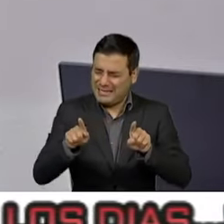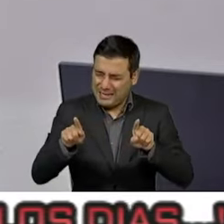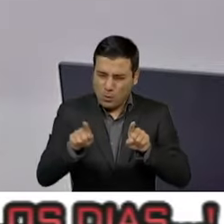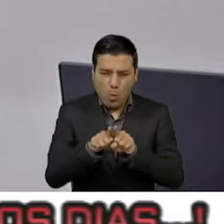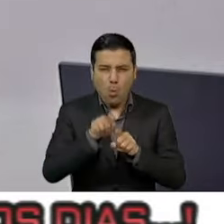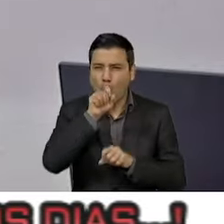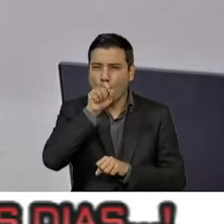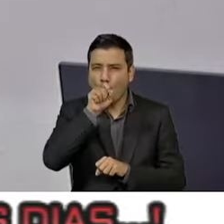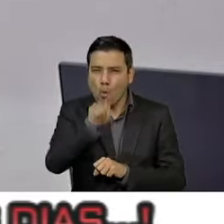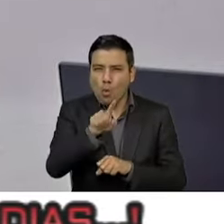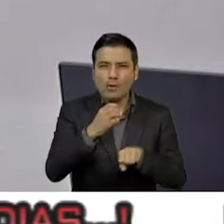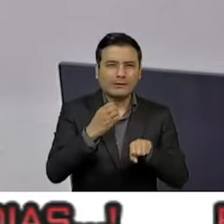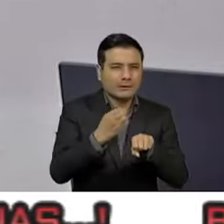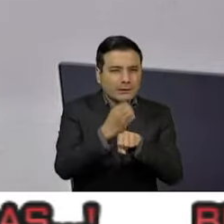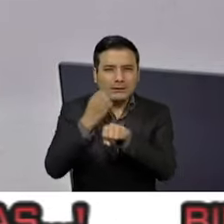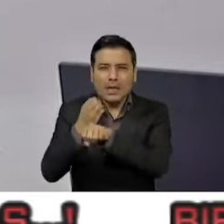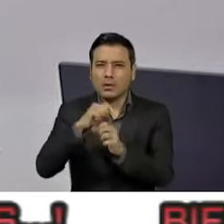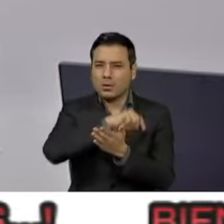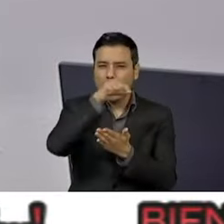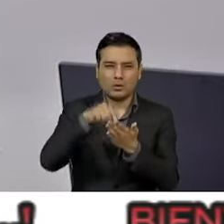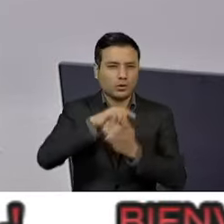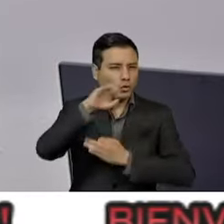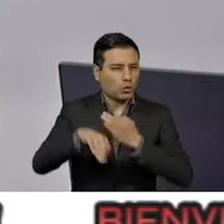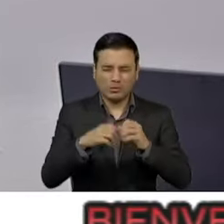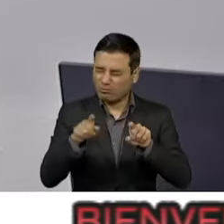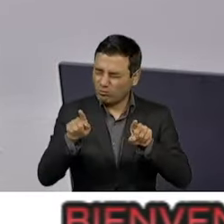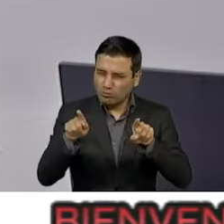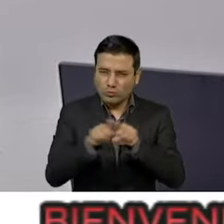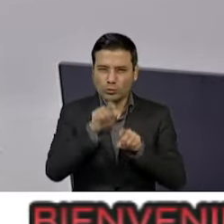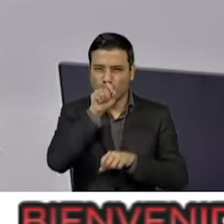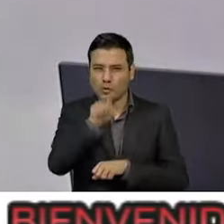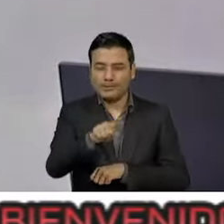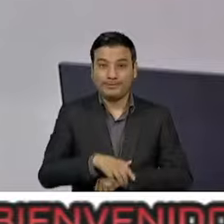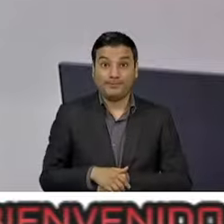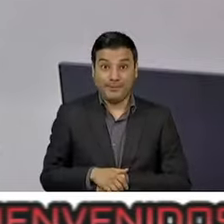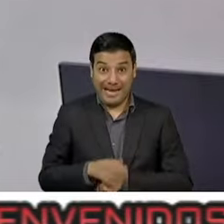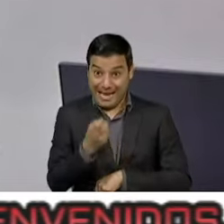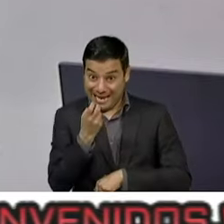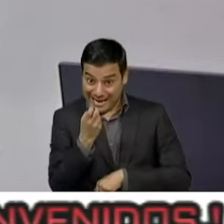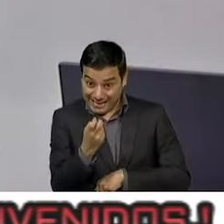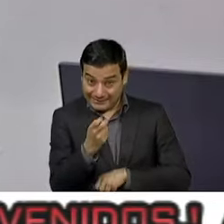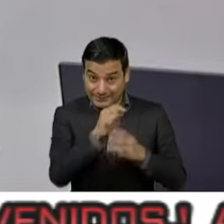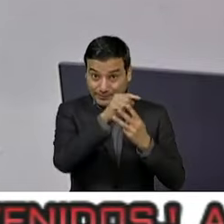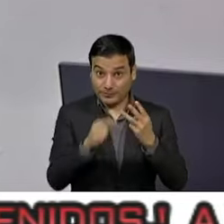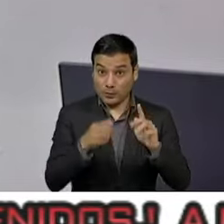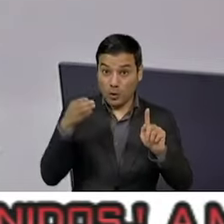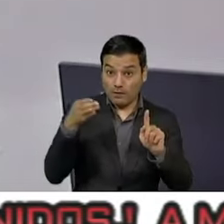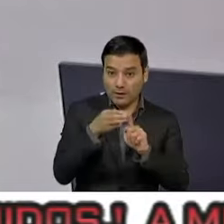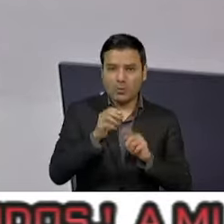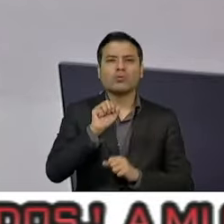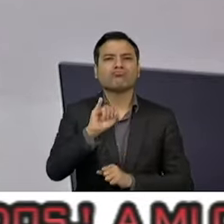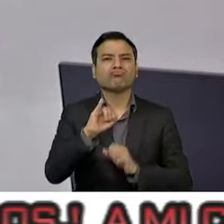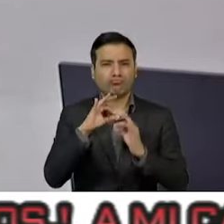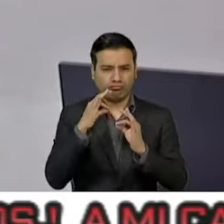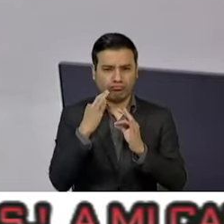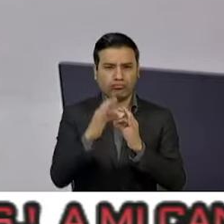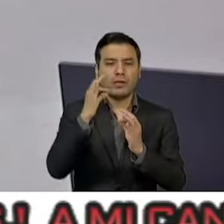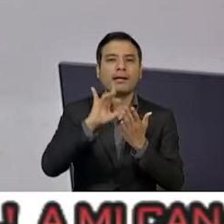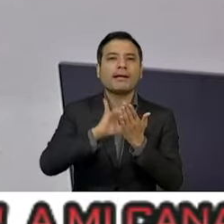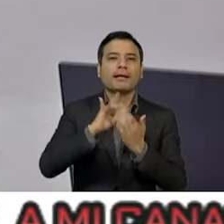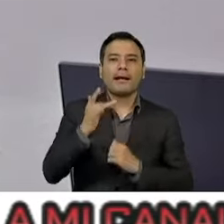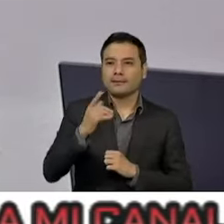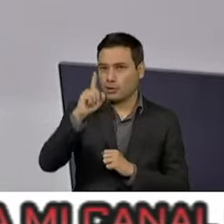lugar de residencia. Estos 3 grandes propósitos se han ido cumpliendo con la participación decidida de consejeras y